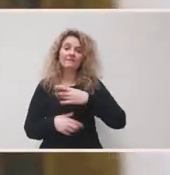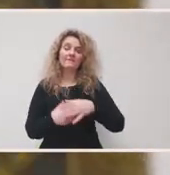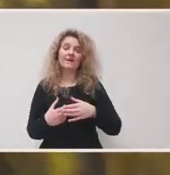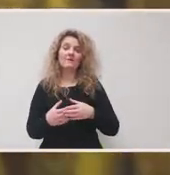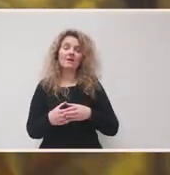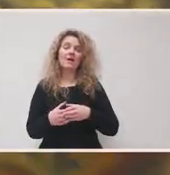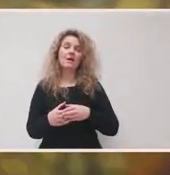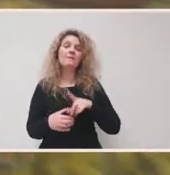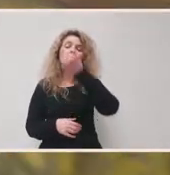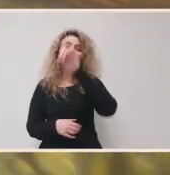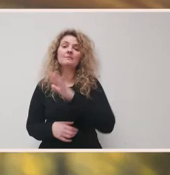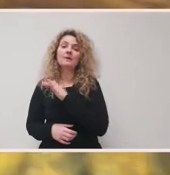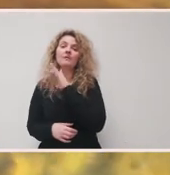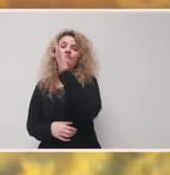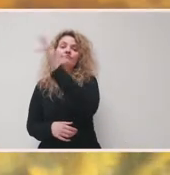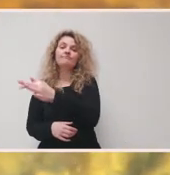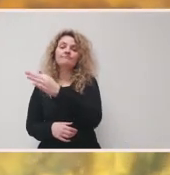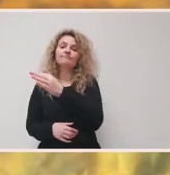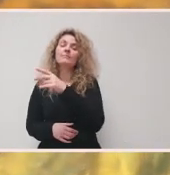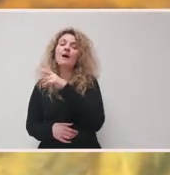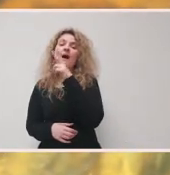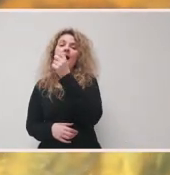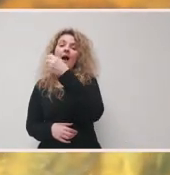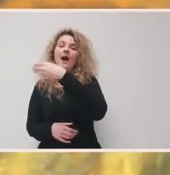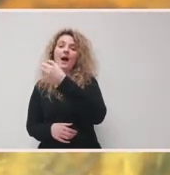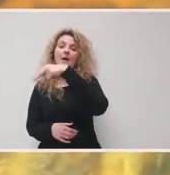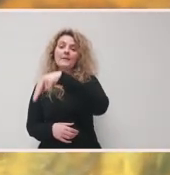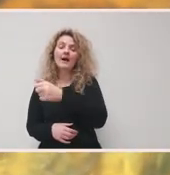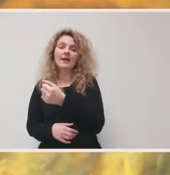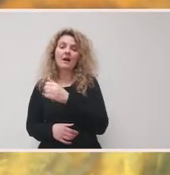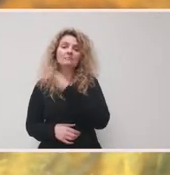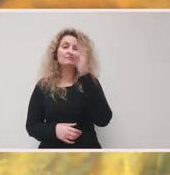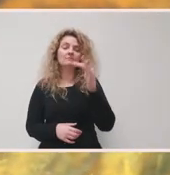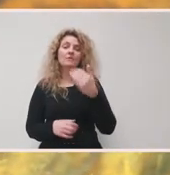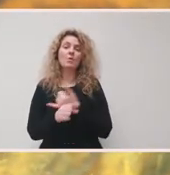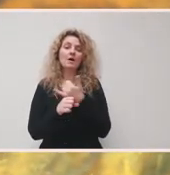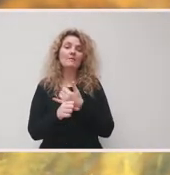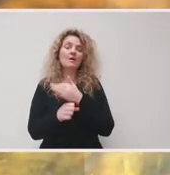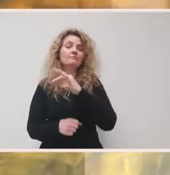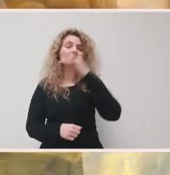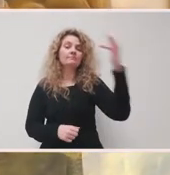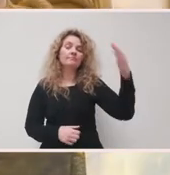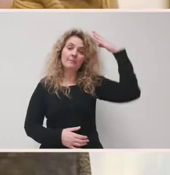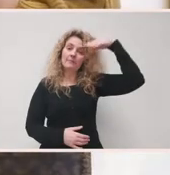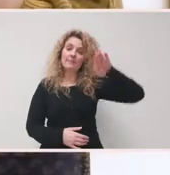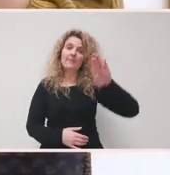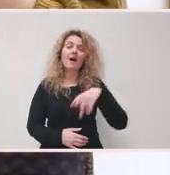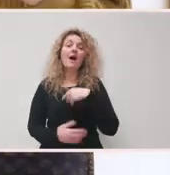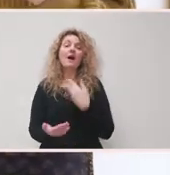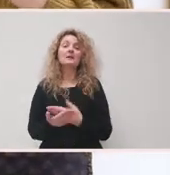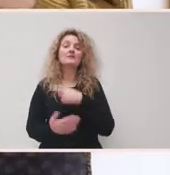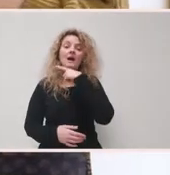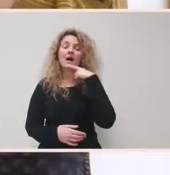York e finalmente a México DF. Non vai a ser ata os anos 50 cando empeza a facer un tipo de